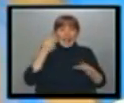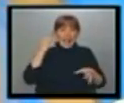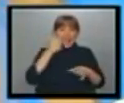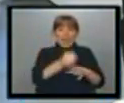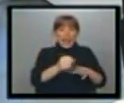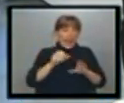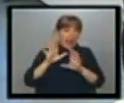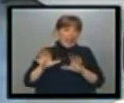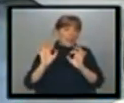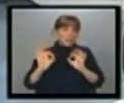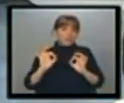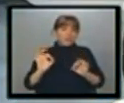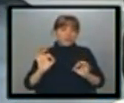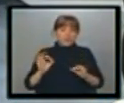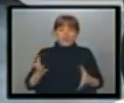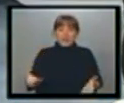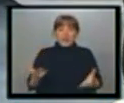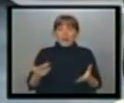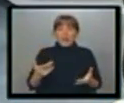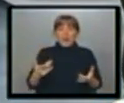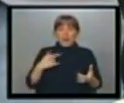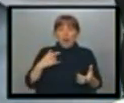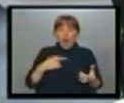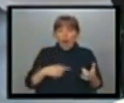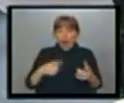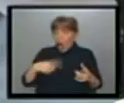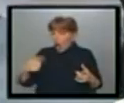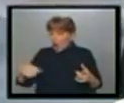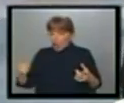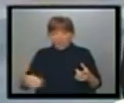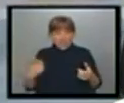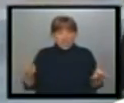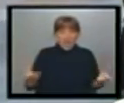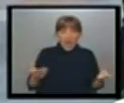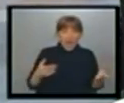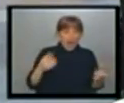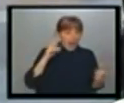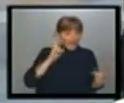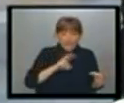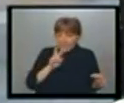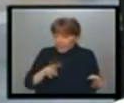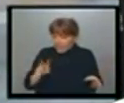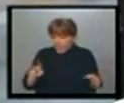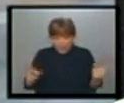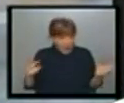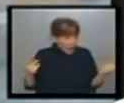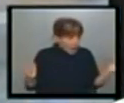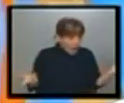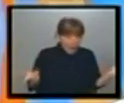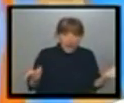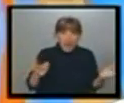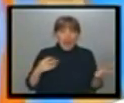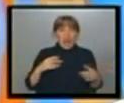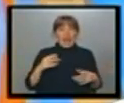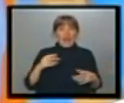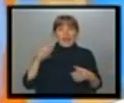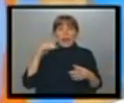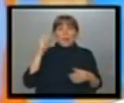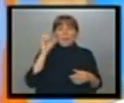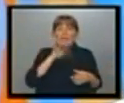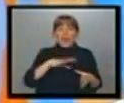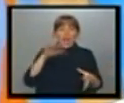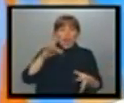solo. Pero vos no tenés opción. Viene con un packaging ahora que es mucho más atractivo. Claro, ¿qué es lo que te conviene siempre en la leche? Comprar sachet.